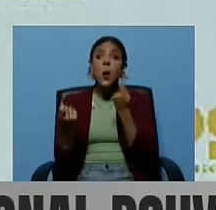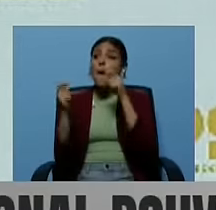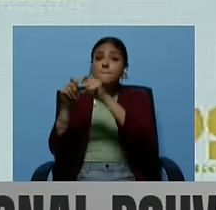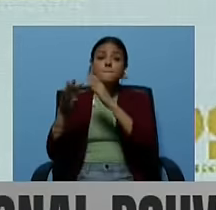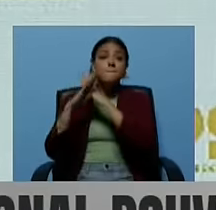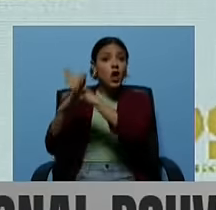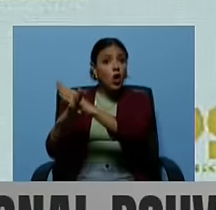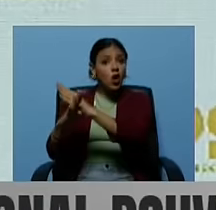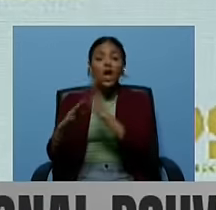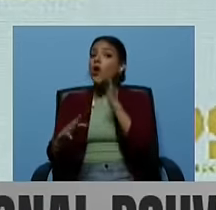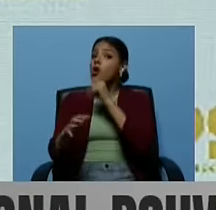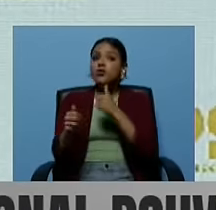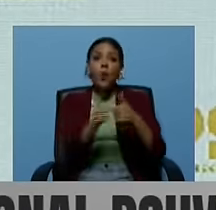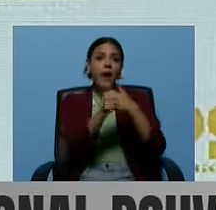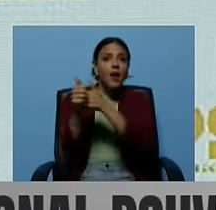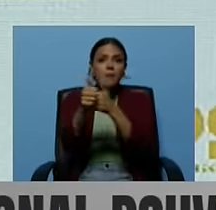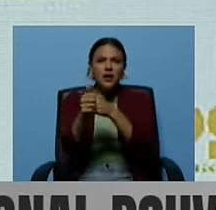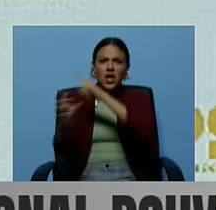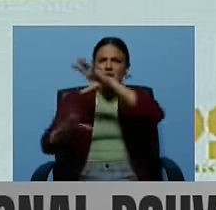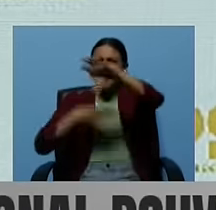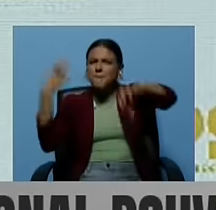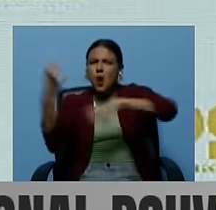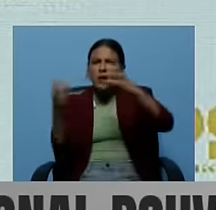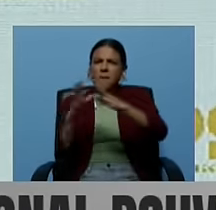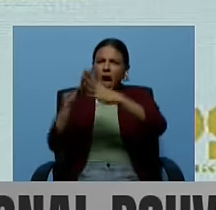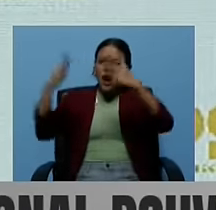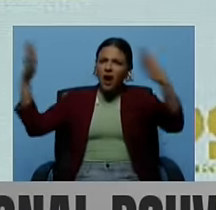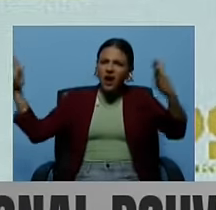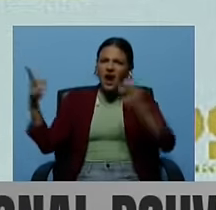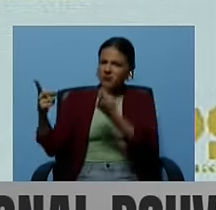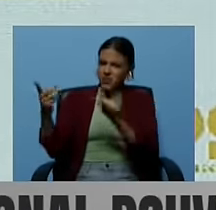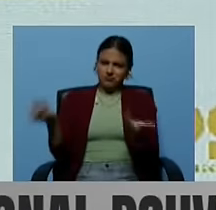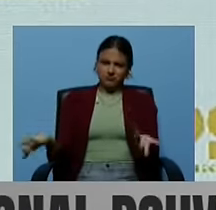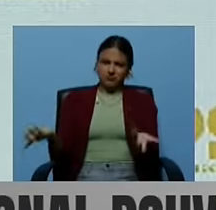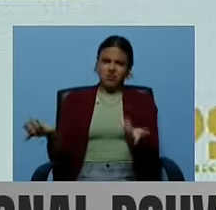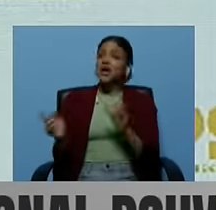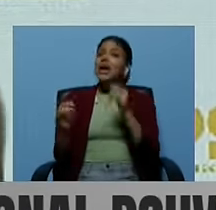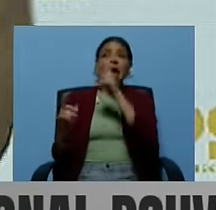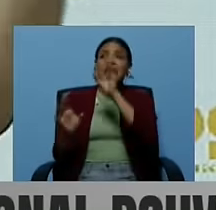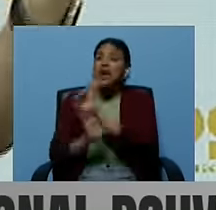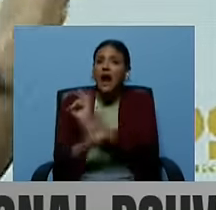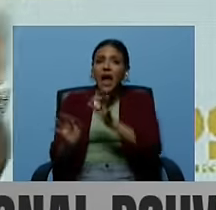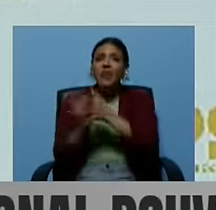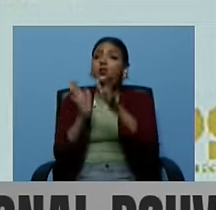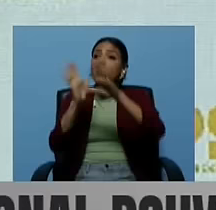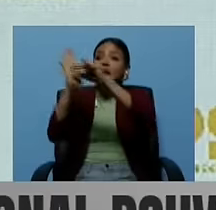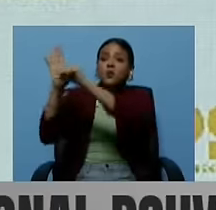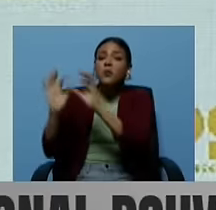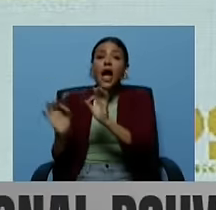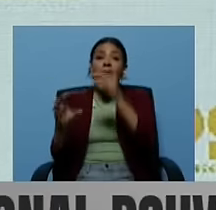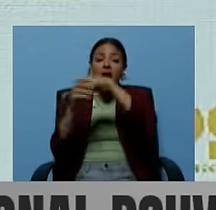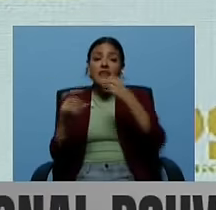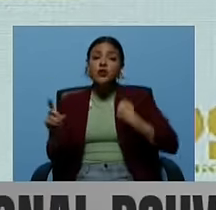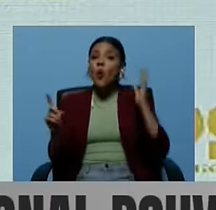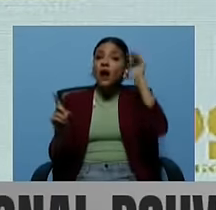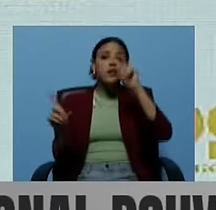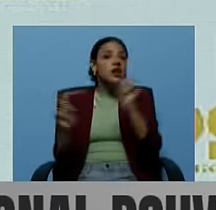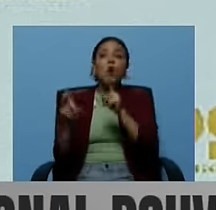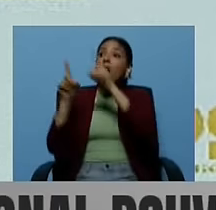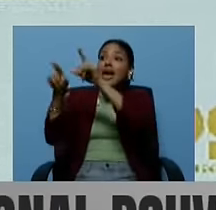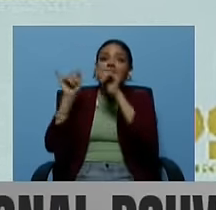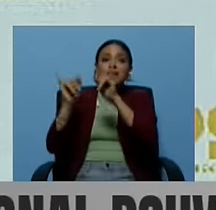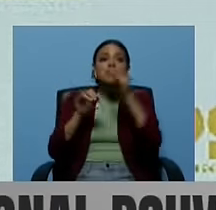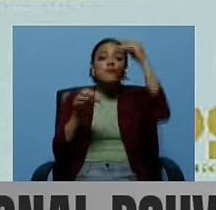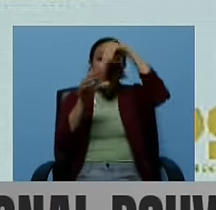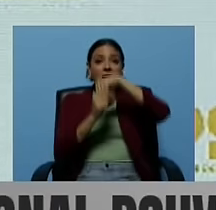Sin persecuciones, sin que le robaran nada, más bien él está robando las cosas al pueblo argentino.